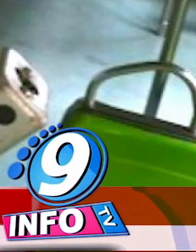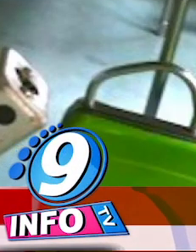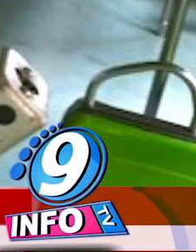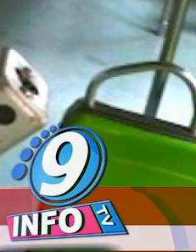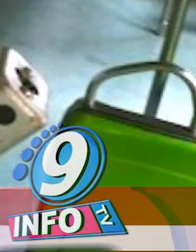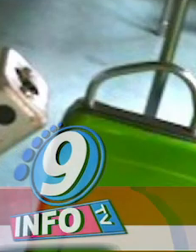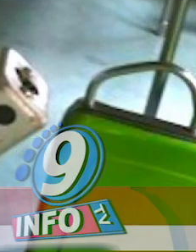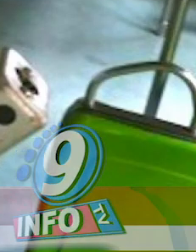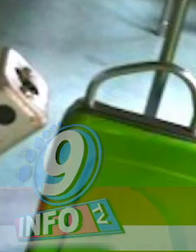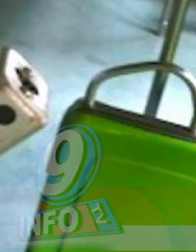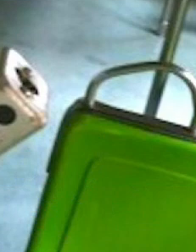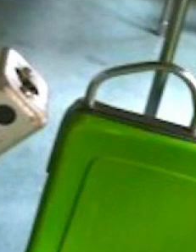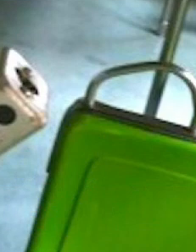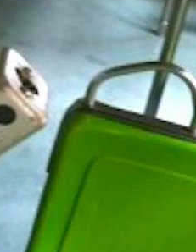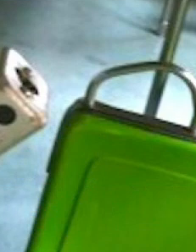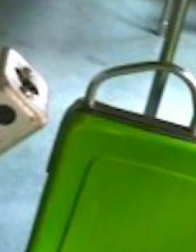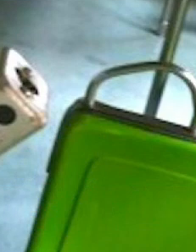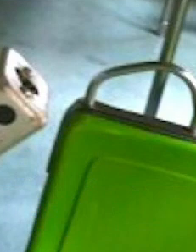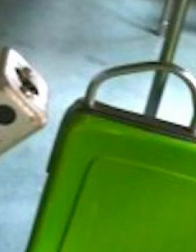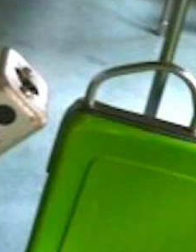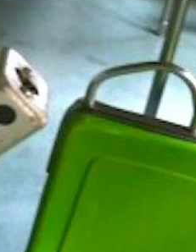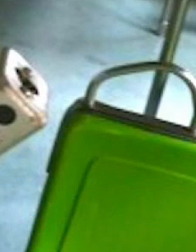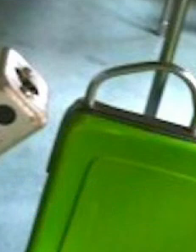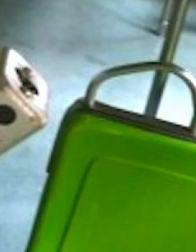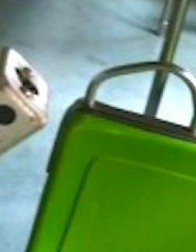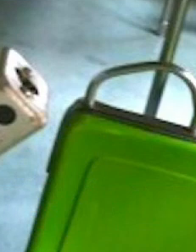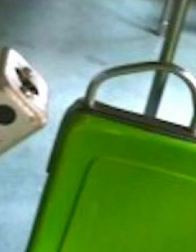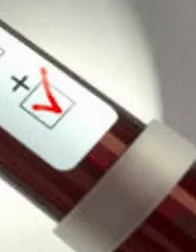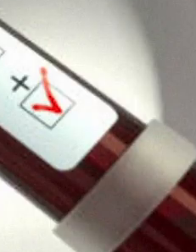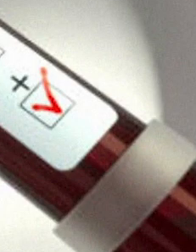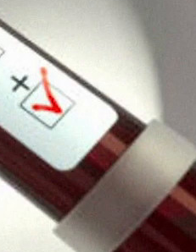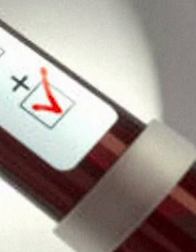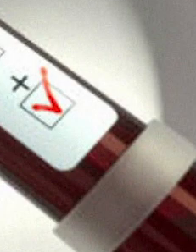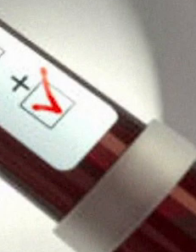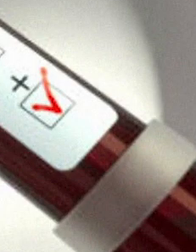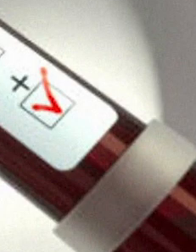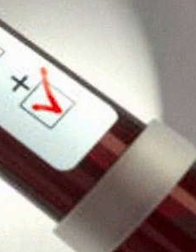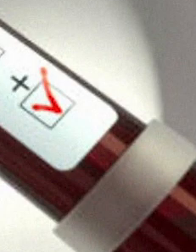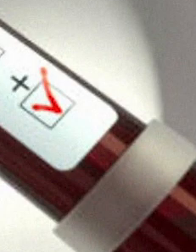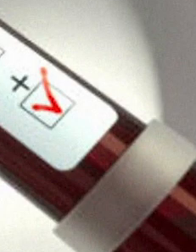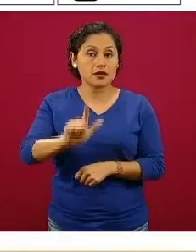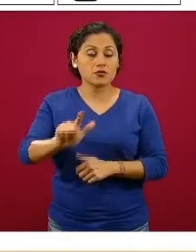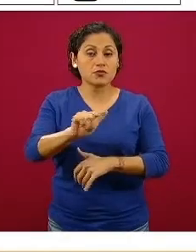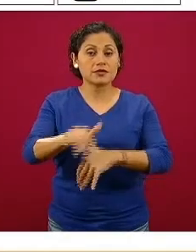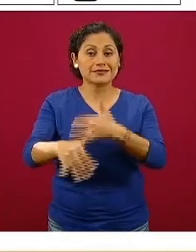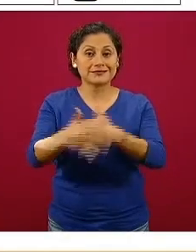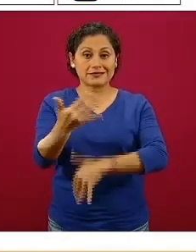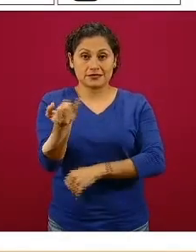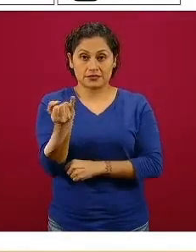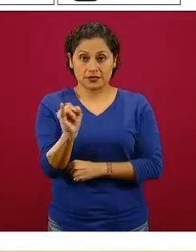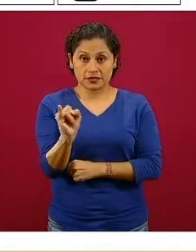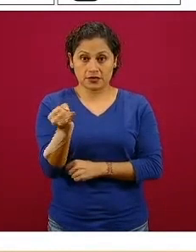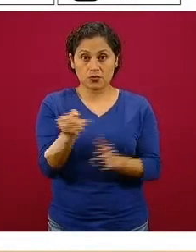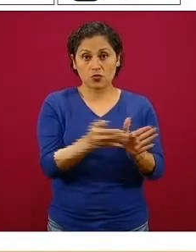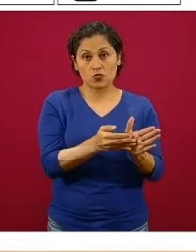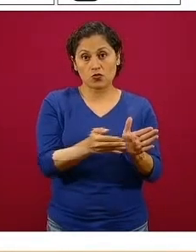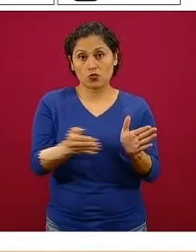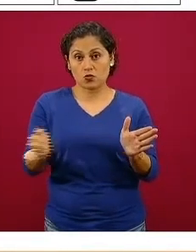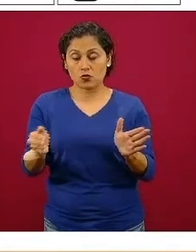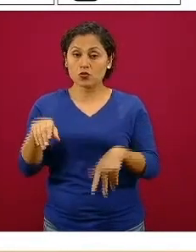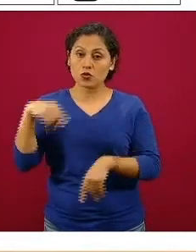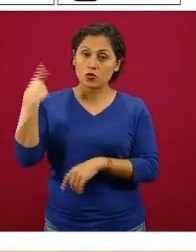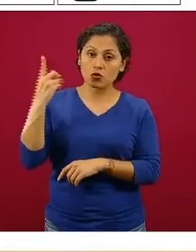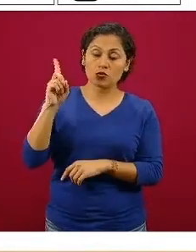del mismo mes. 16 entidades federativas están en naranja y otras 16 en rojo. Y concluirá el próximo